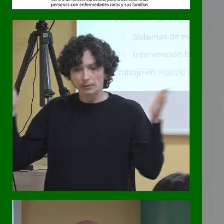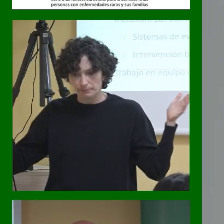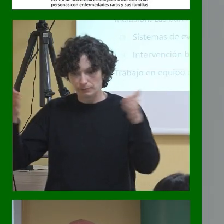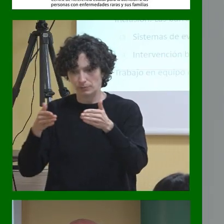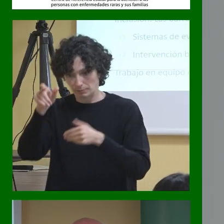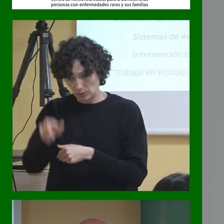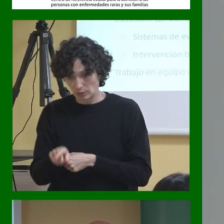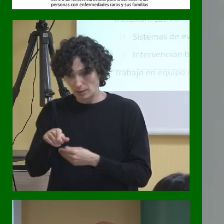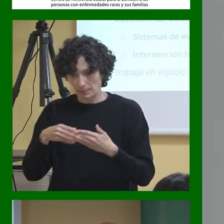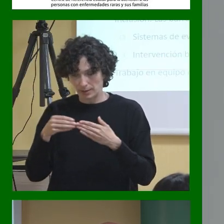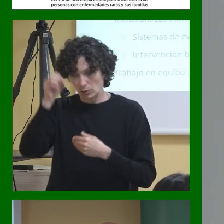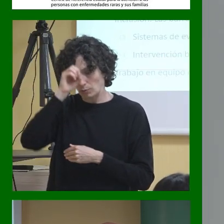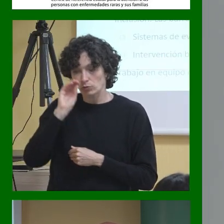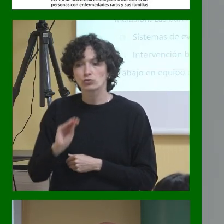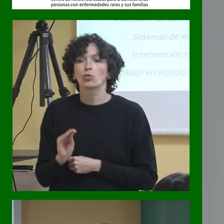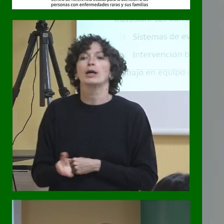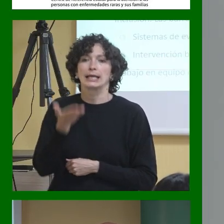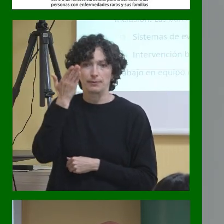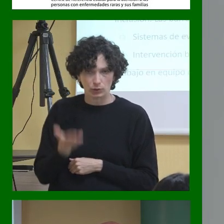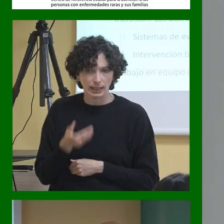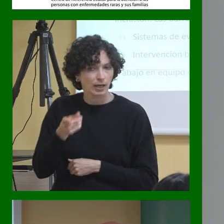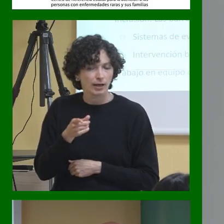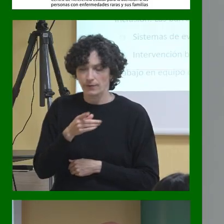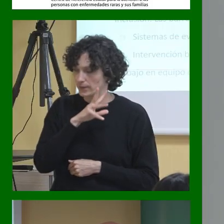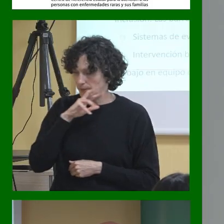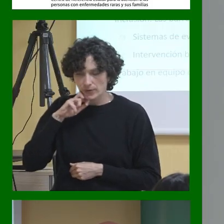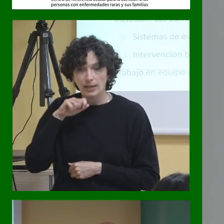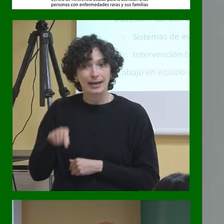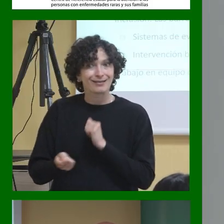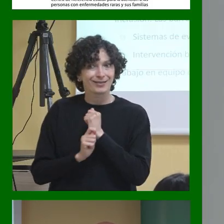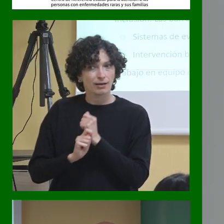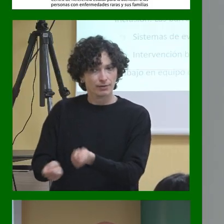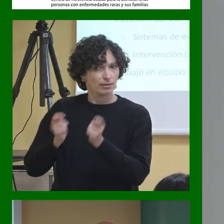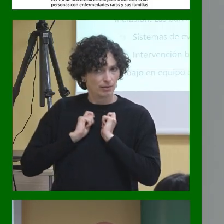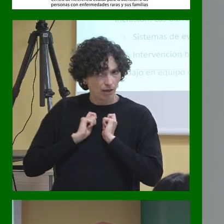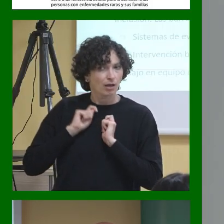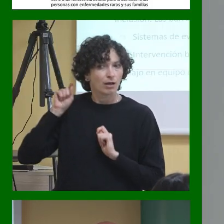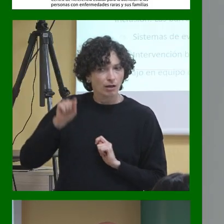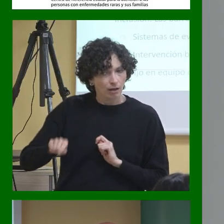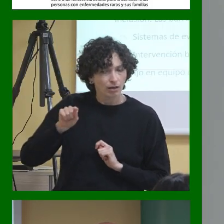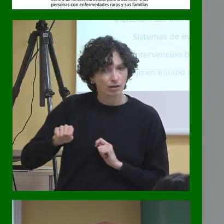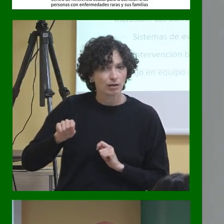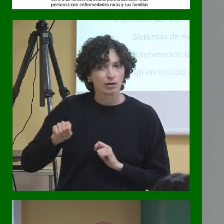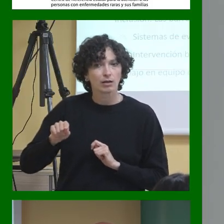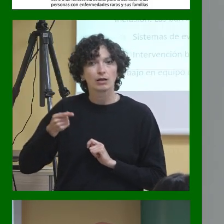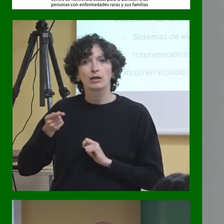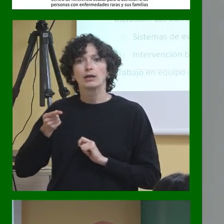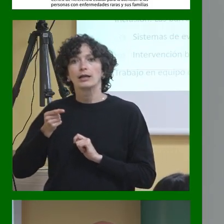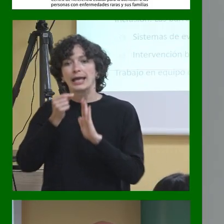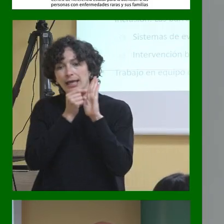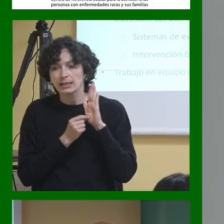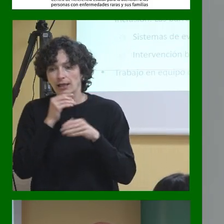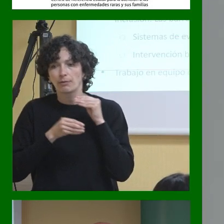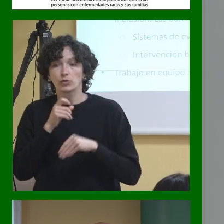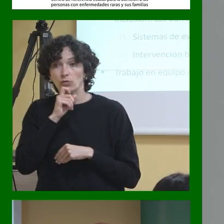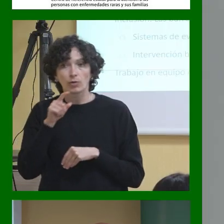del paciente. El paciente es fundamental, el paciente nos va a dar las claves, el paciente nos va a indicar qué ítems y cómo elaborar esos ítems, el paciente